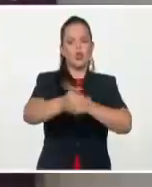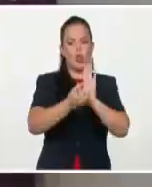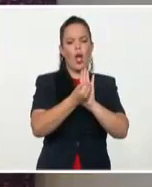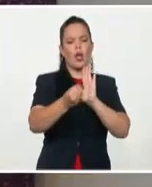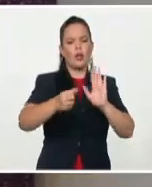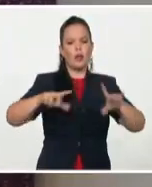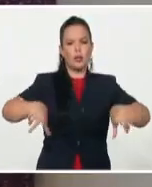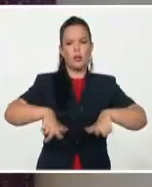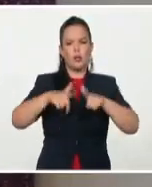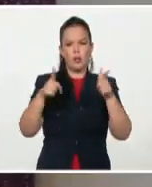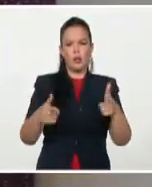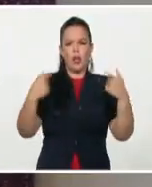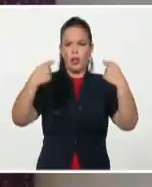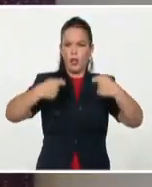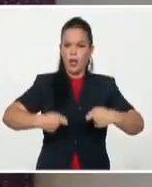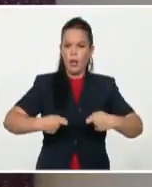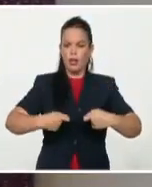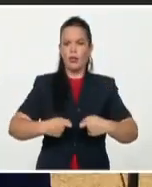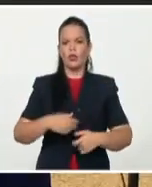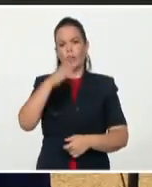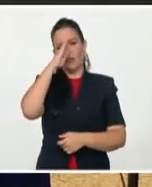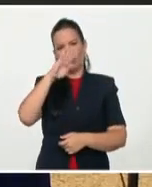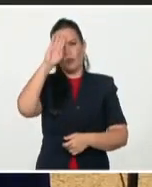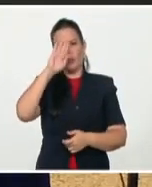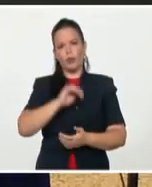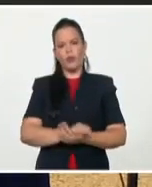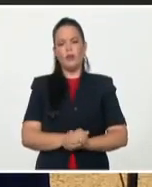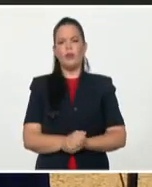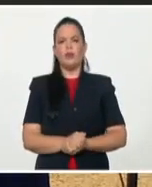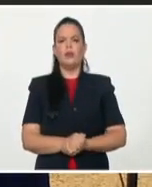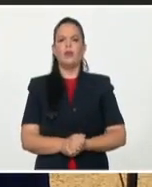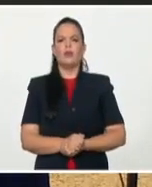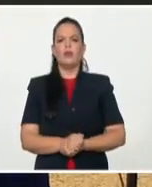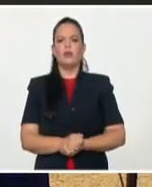sexuales en Cuba. Maray Suárez, Sistema Informativo de la Televisión Cubana.